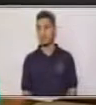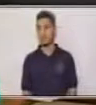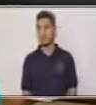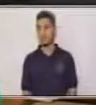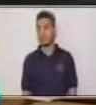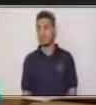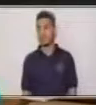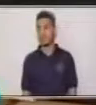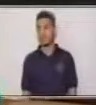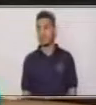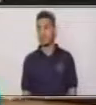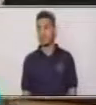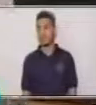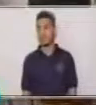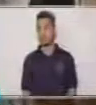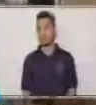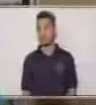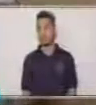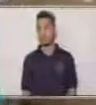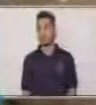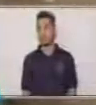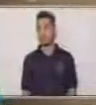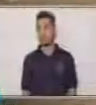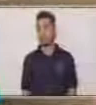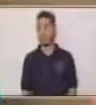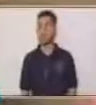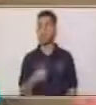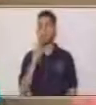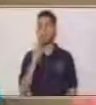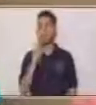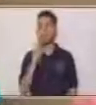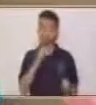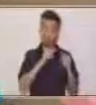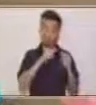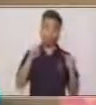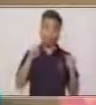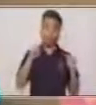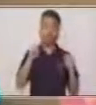Dijimos que uno de los lados tenía 8 centímetros.